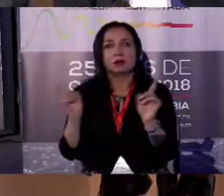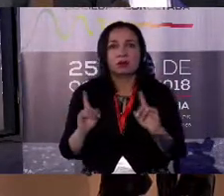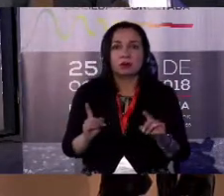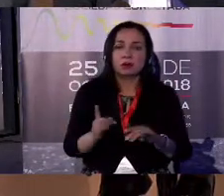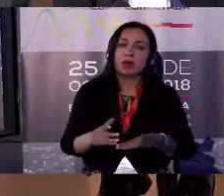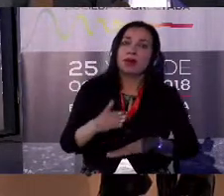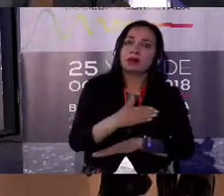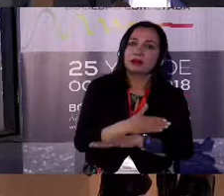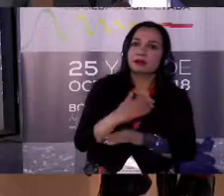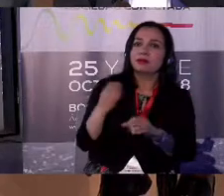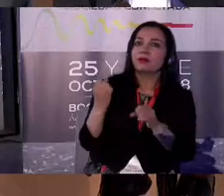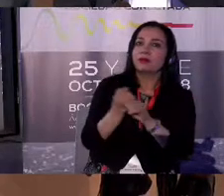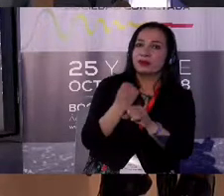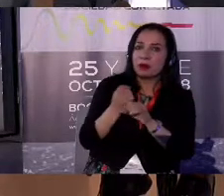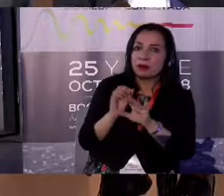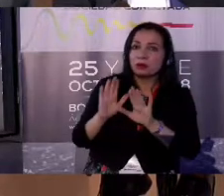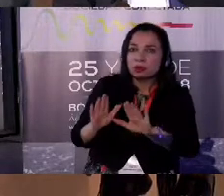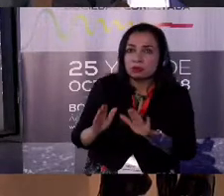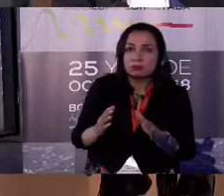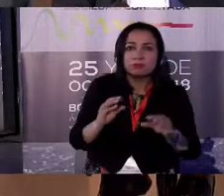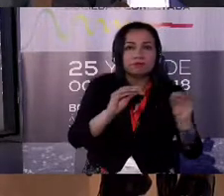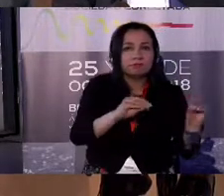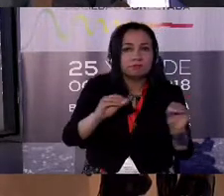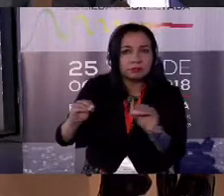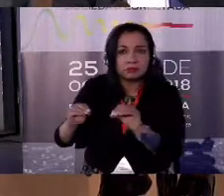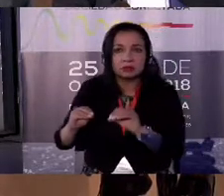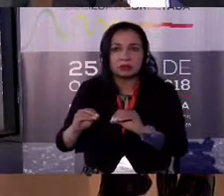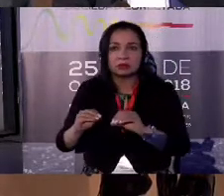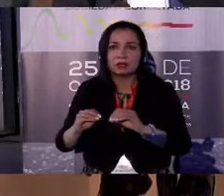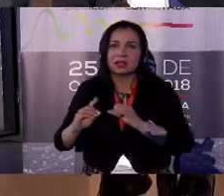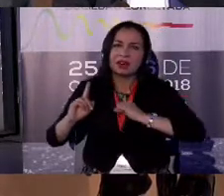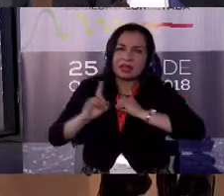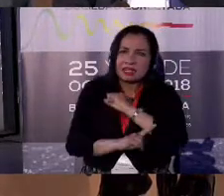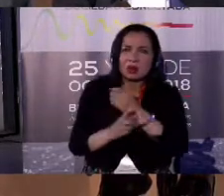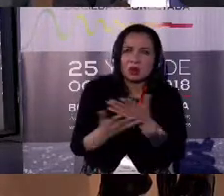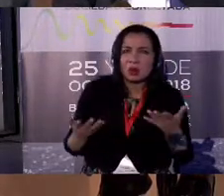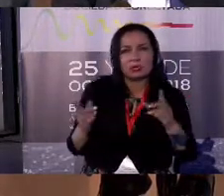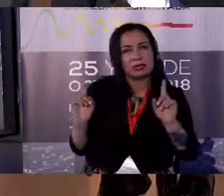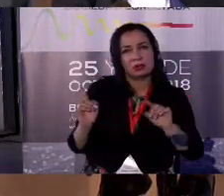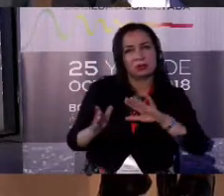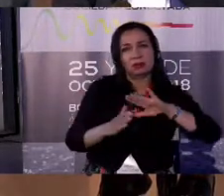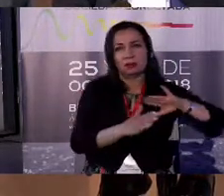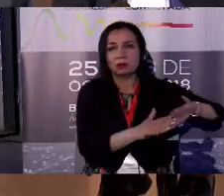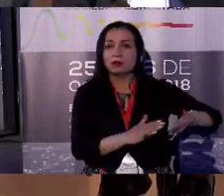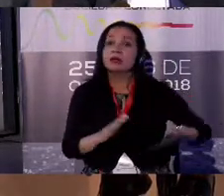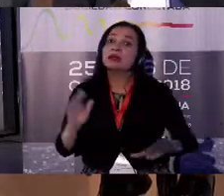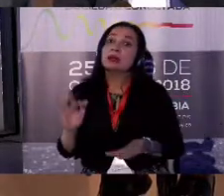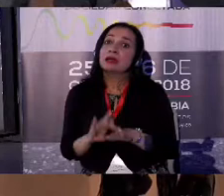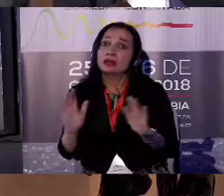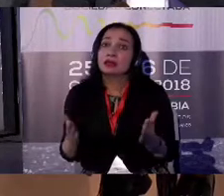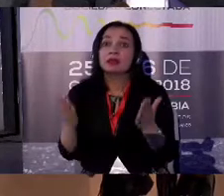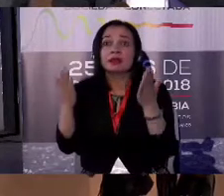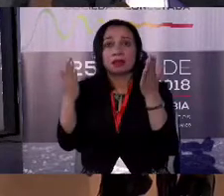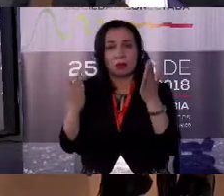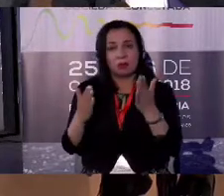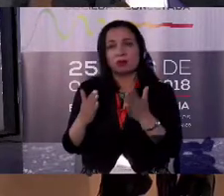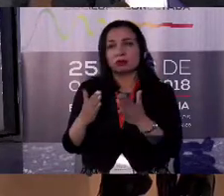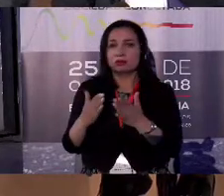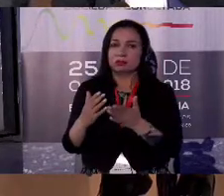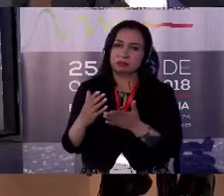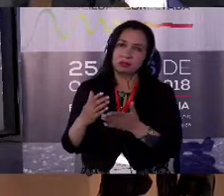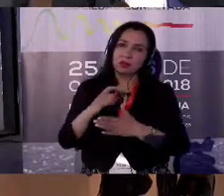zanahoria que con el garrote, porque en función a crear incentivos fiscales se van a poder que pequeñas y medianas empresas de Colombia